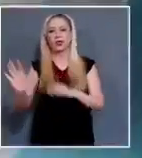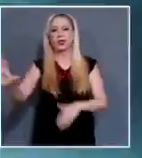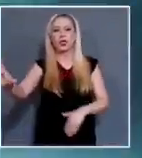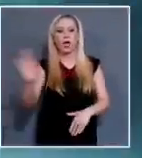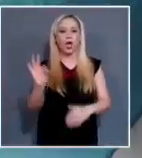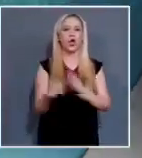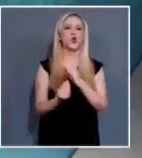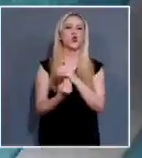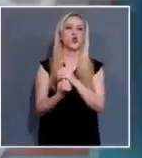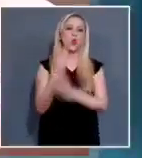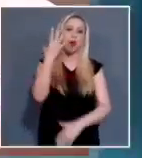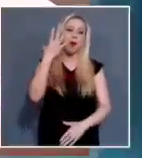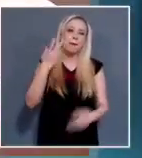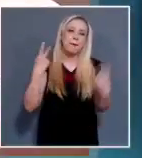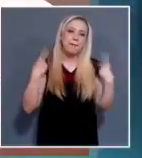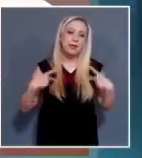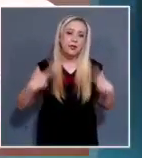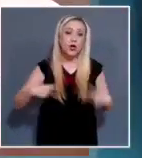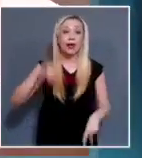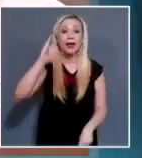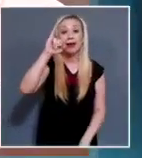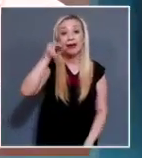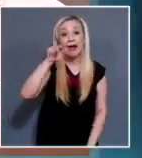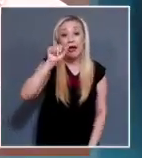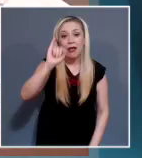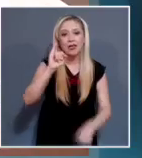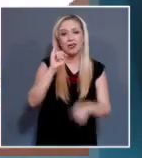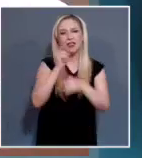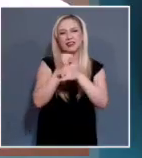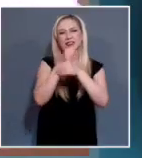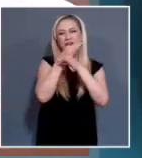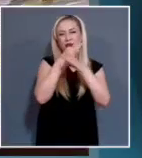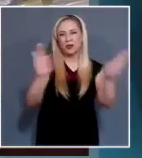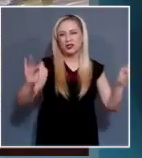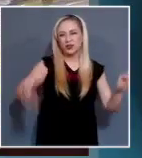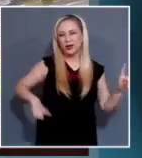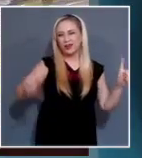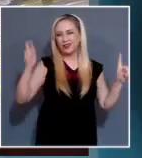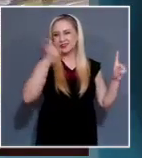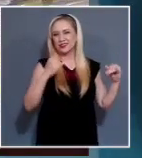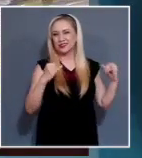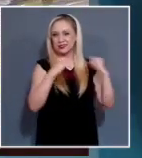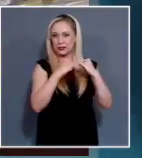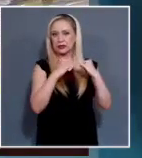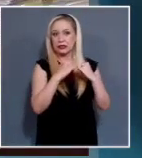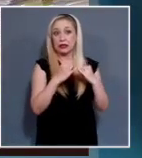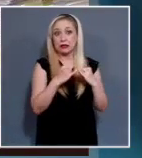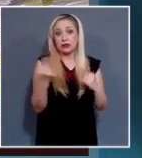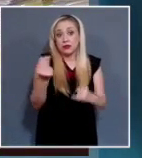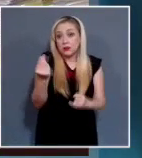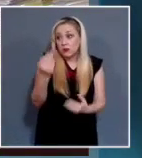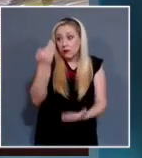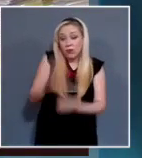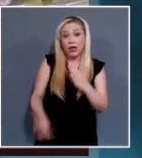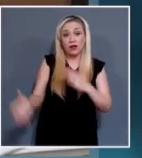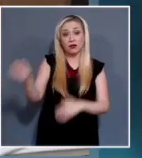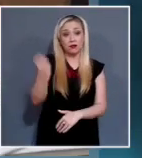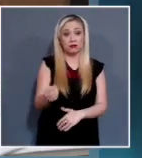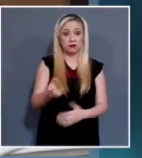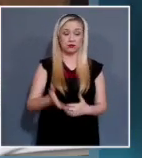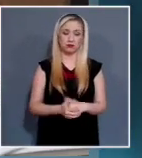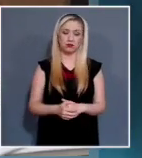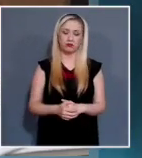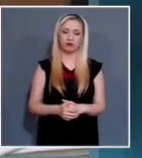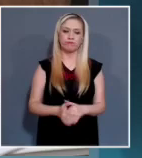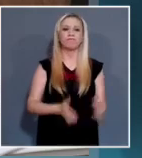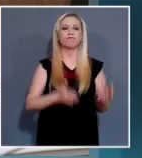INAI. El Juzgado 4º de Distrito en materia de amparo y juicios federales anuló la orden de aprehensión